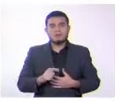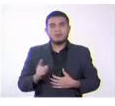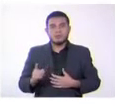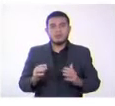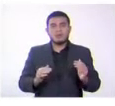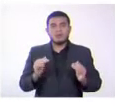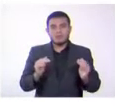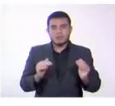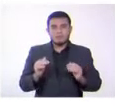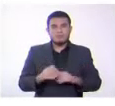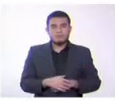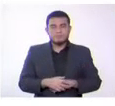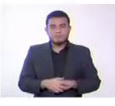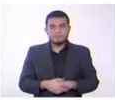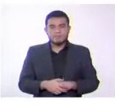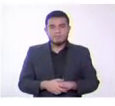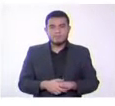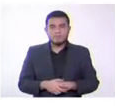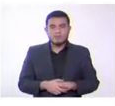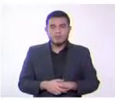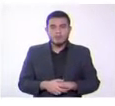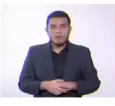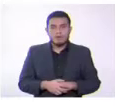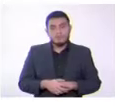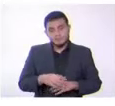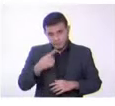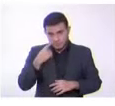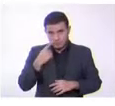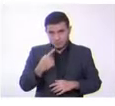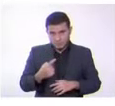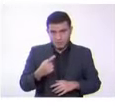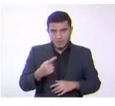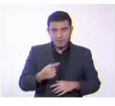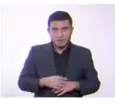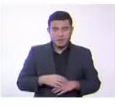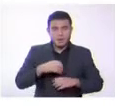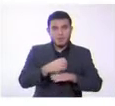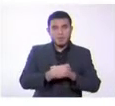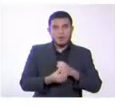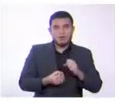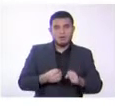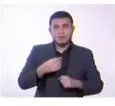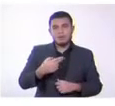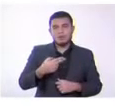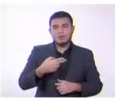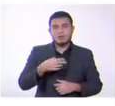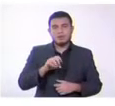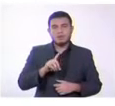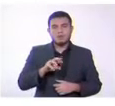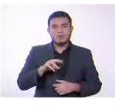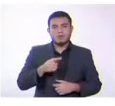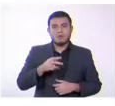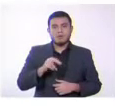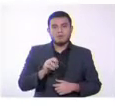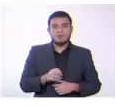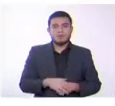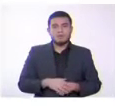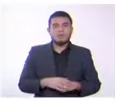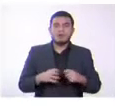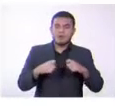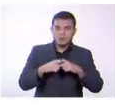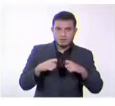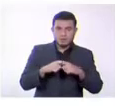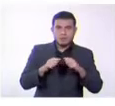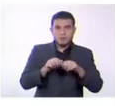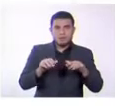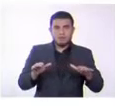equitativo, como observan en la molécula de hidrógeno. Los electrones se distribuyen